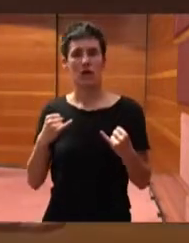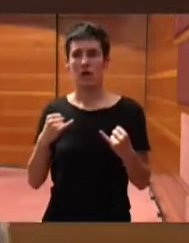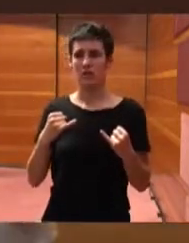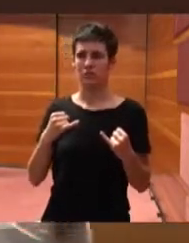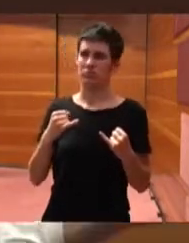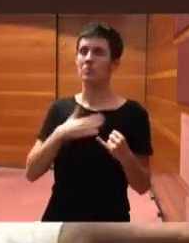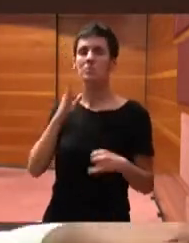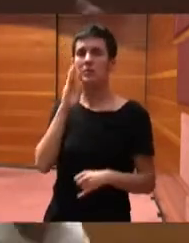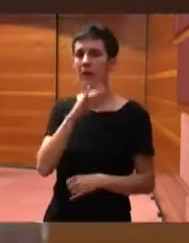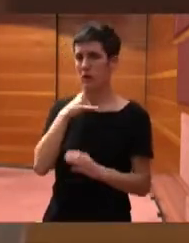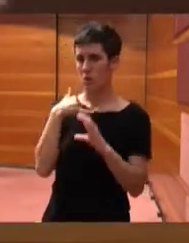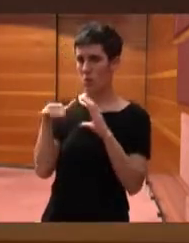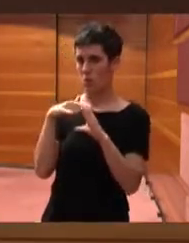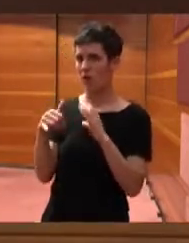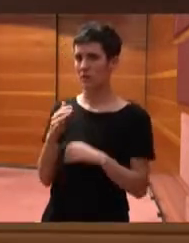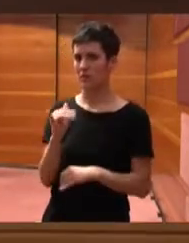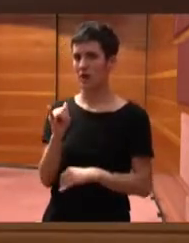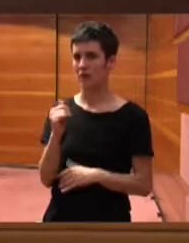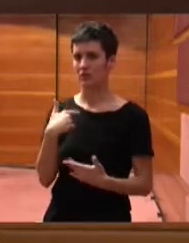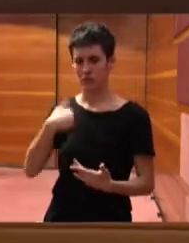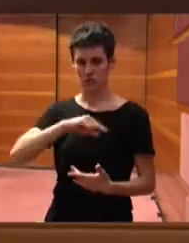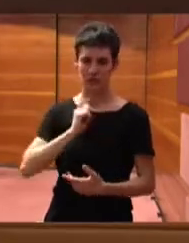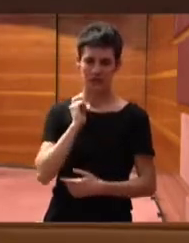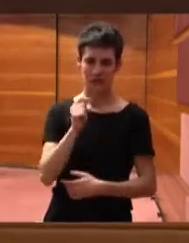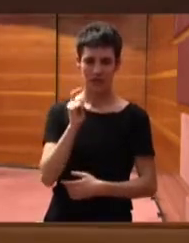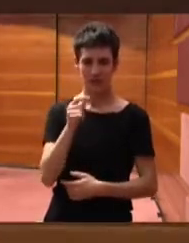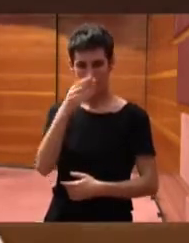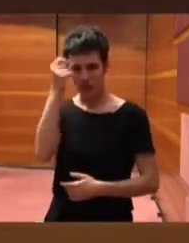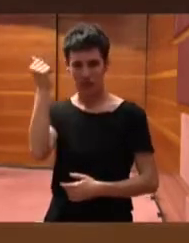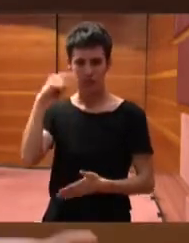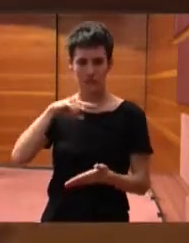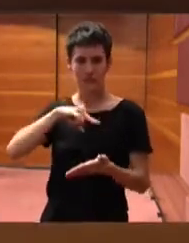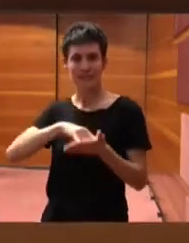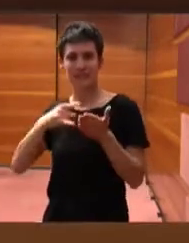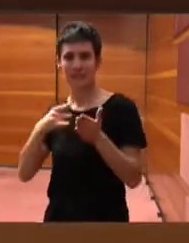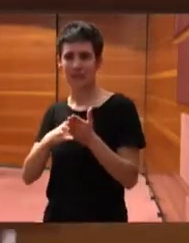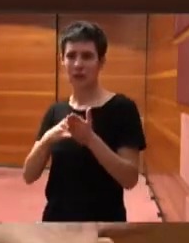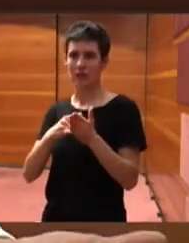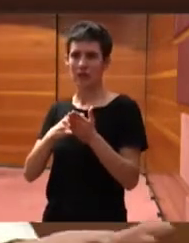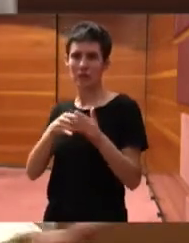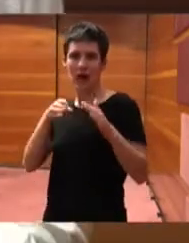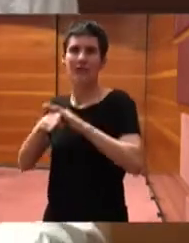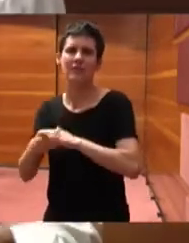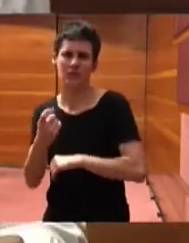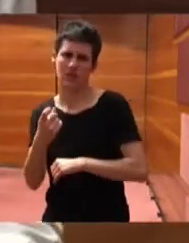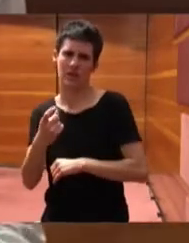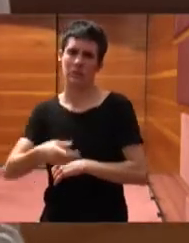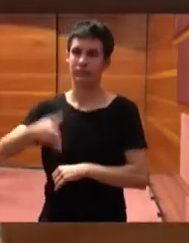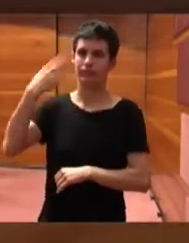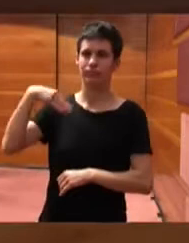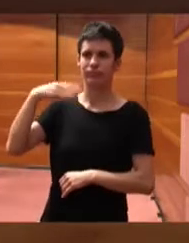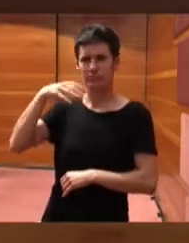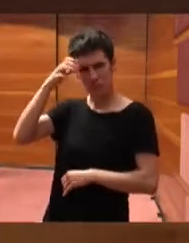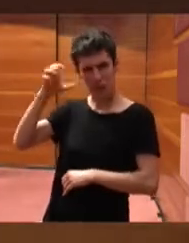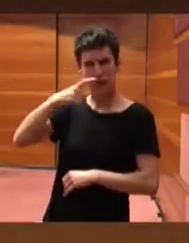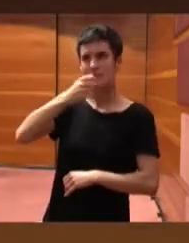WhatsApp. Entonces, se nos olvida que la tecnología ha costado llegar a ella. Si vas con esto a Angola o a Mozambique, que estuvo en Angola hace